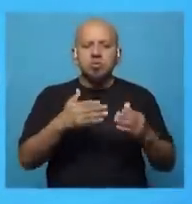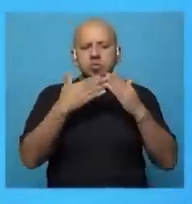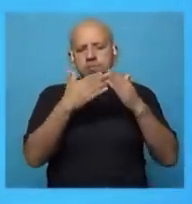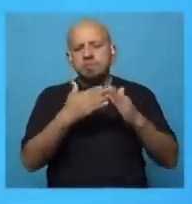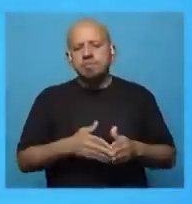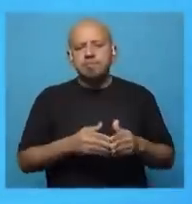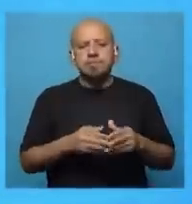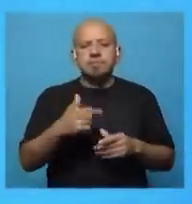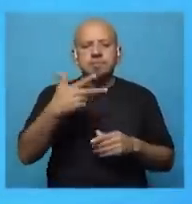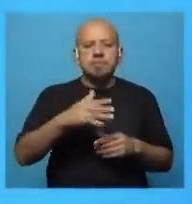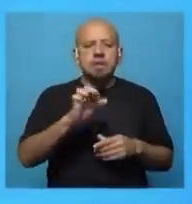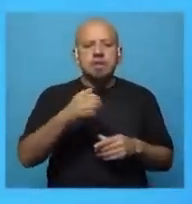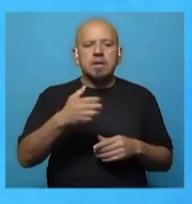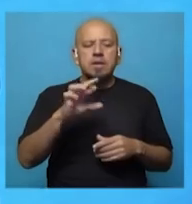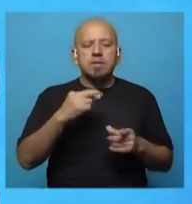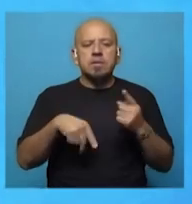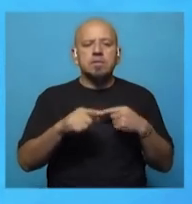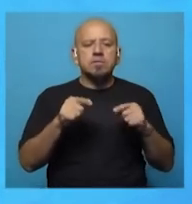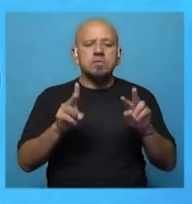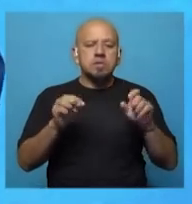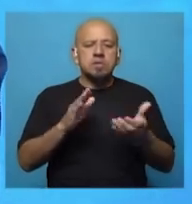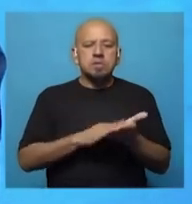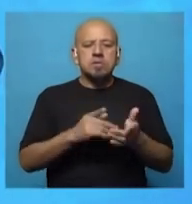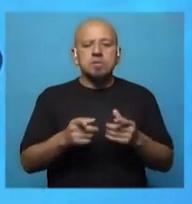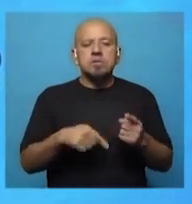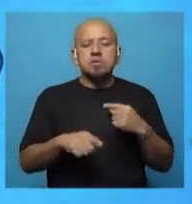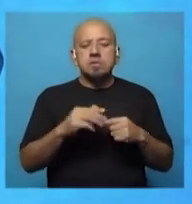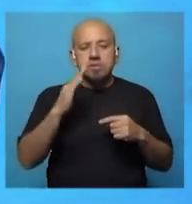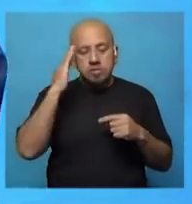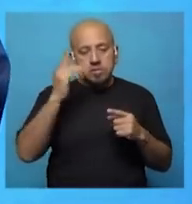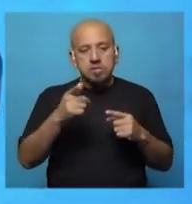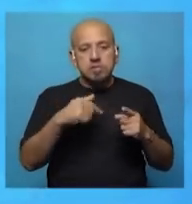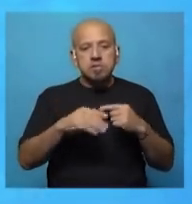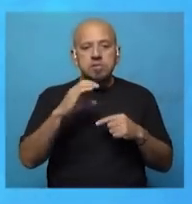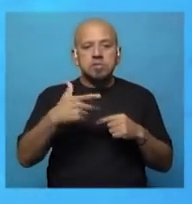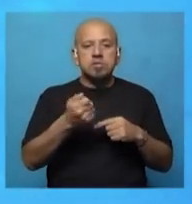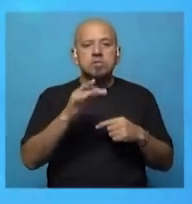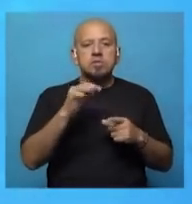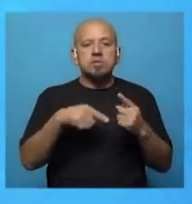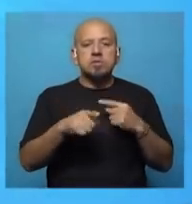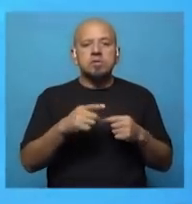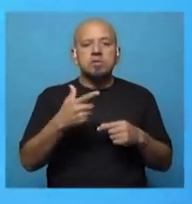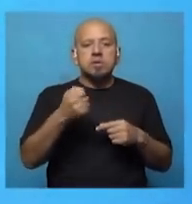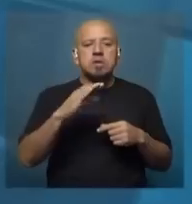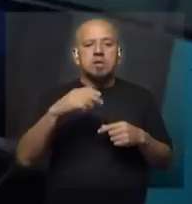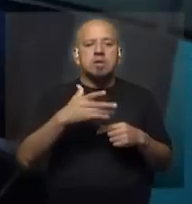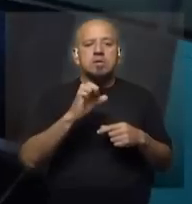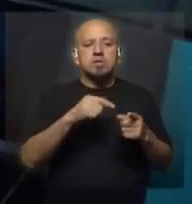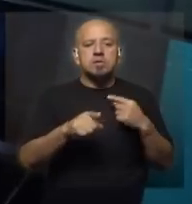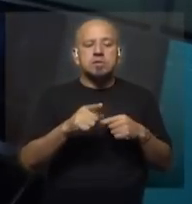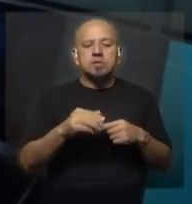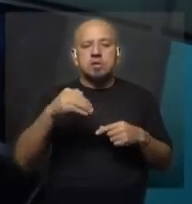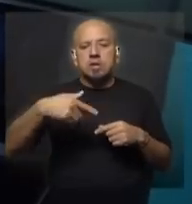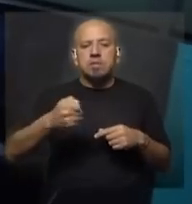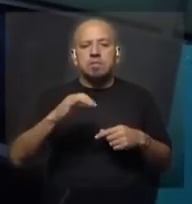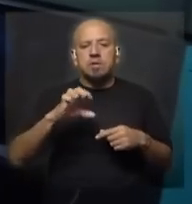header también sobre este tema se conocieron estos chats en las últimas horas entre Carolina h y Guillermo